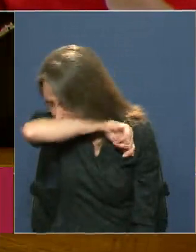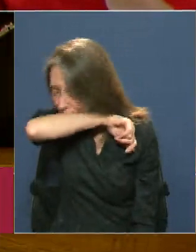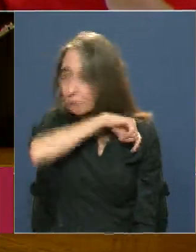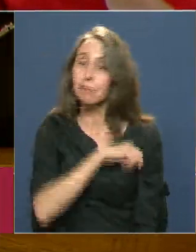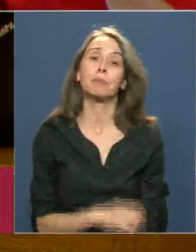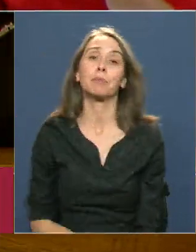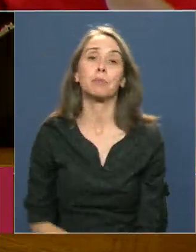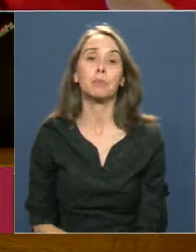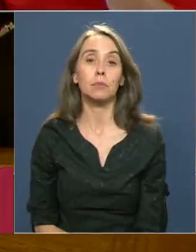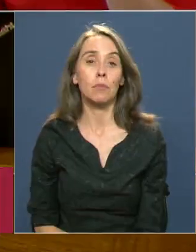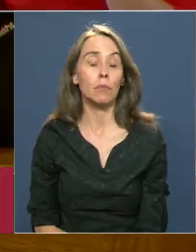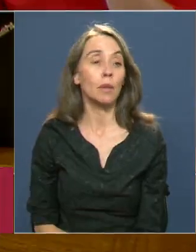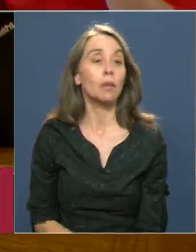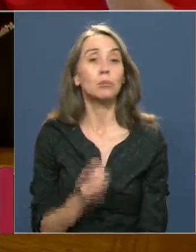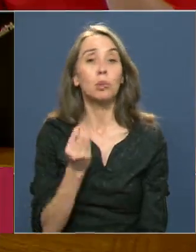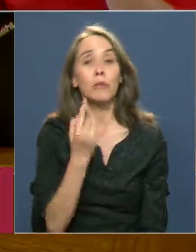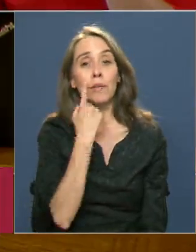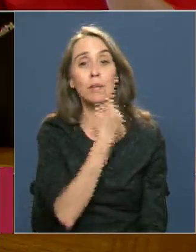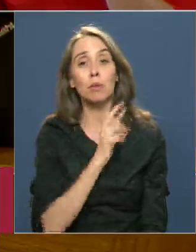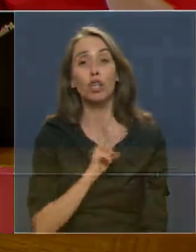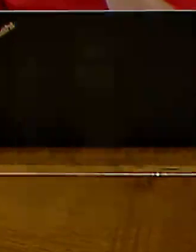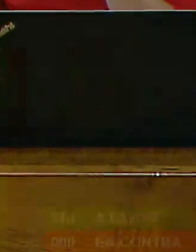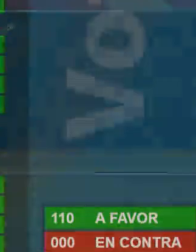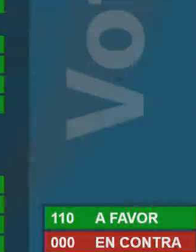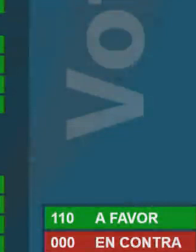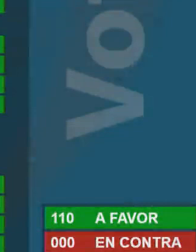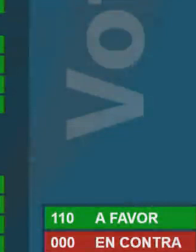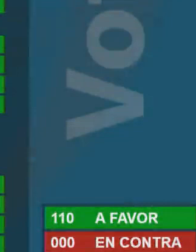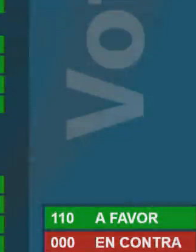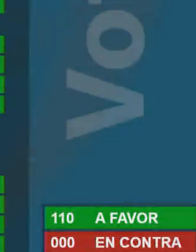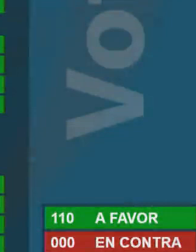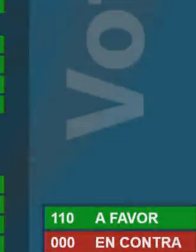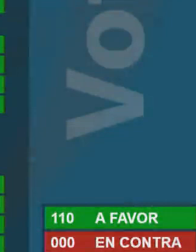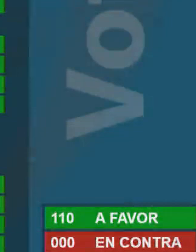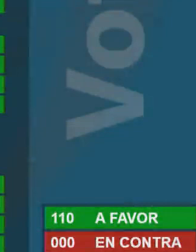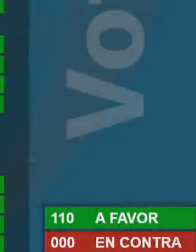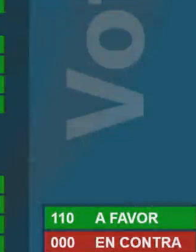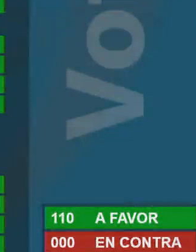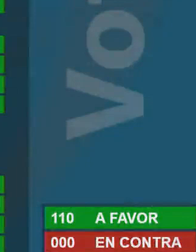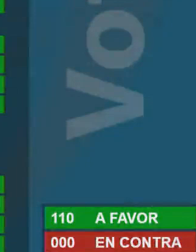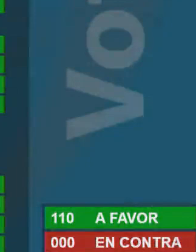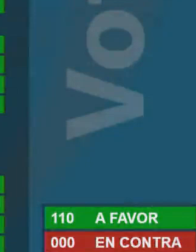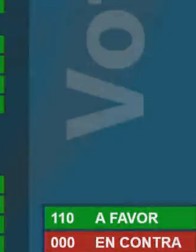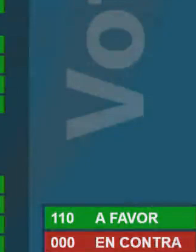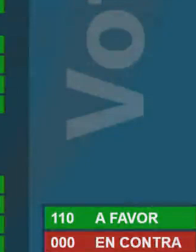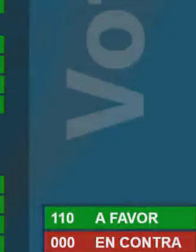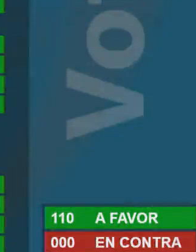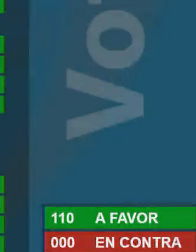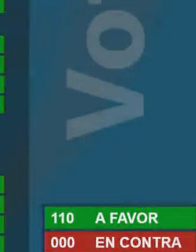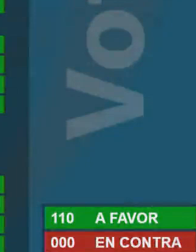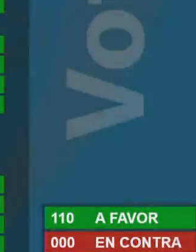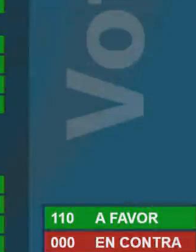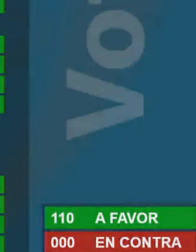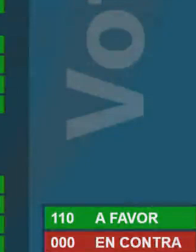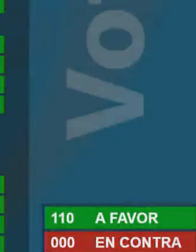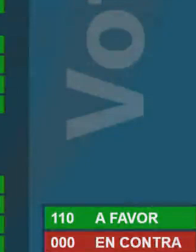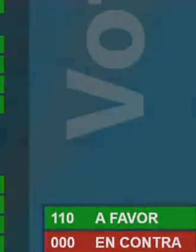votación. Por la afirmativa, 110 votos. Aprobado por unanimidad.